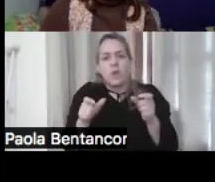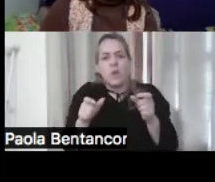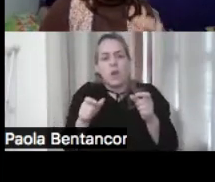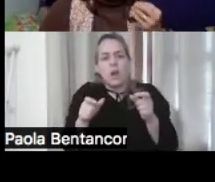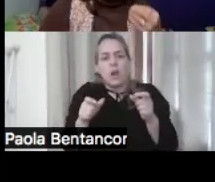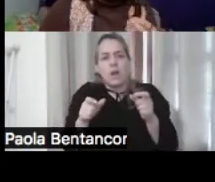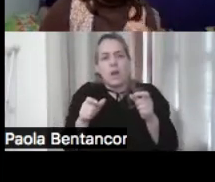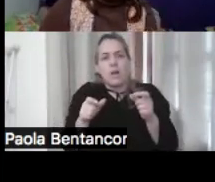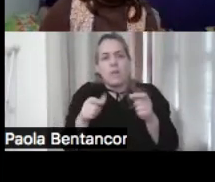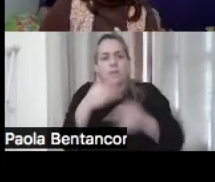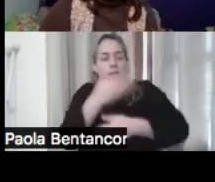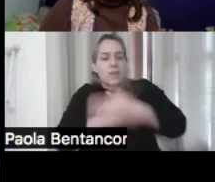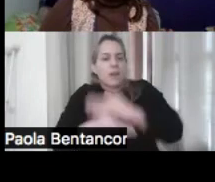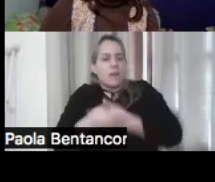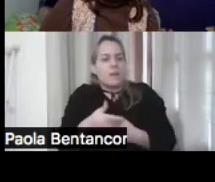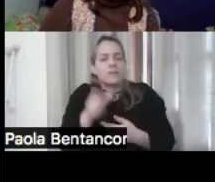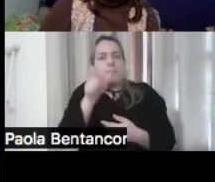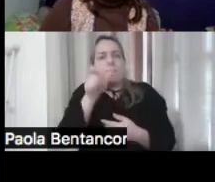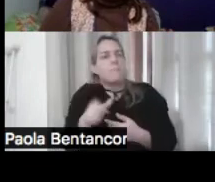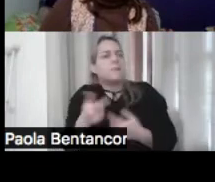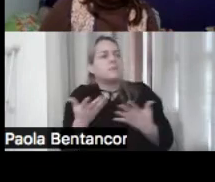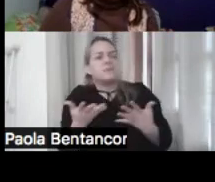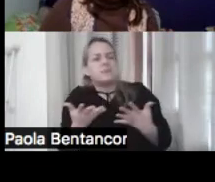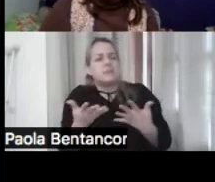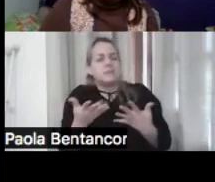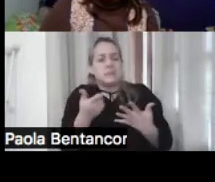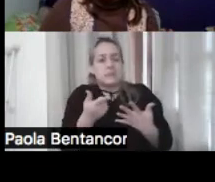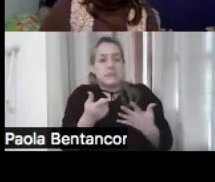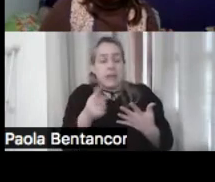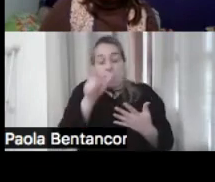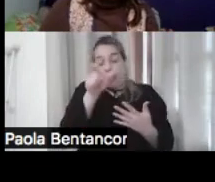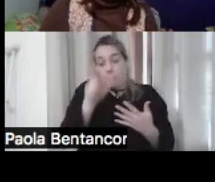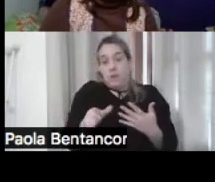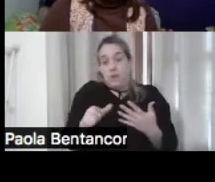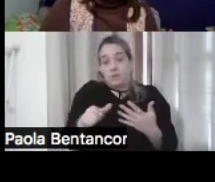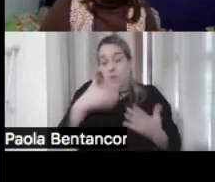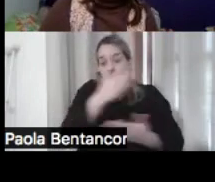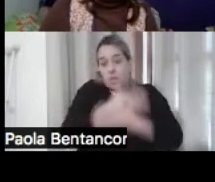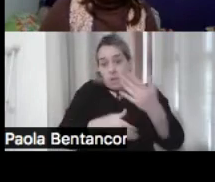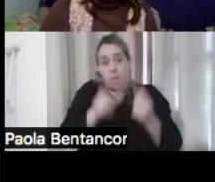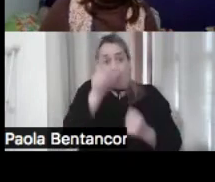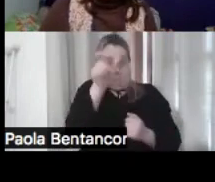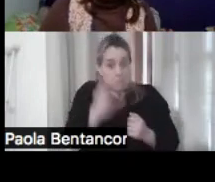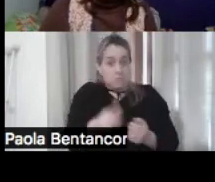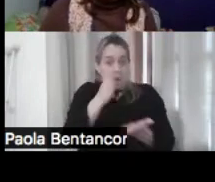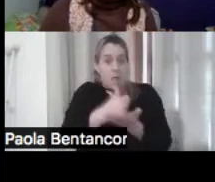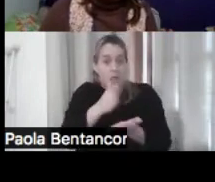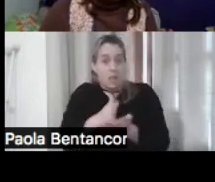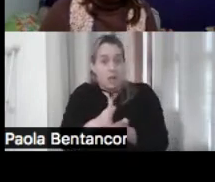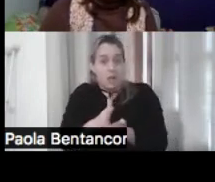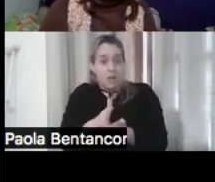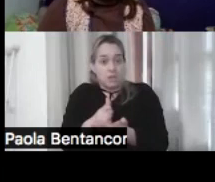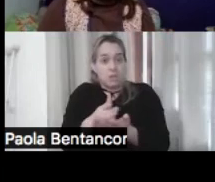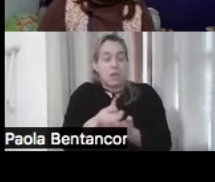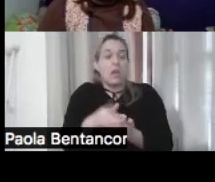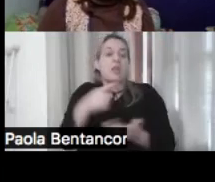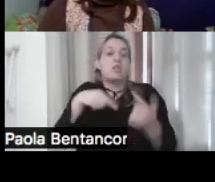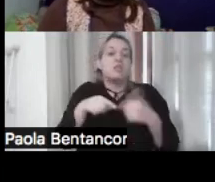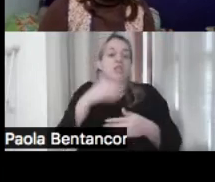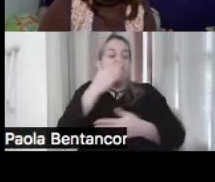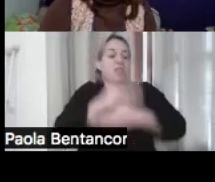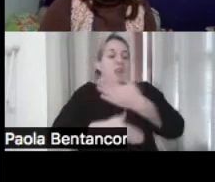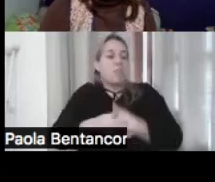persona, planteando que las personas con discapacidad son sujetos de derecho, o sea, discapacidad, un problema de derechos de las personas,